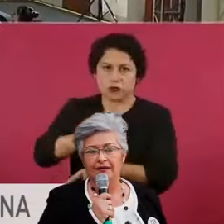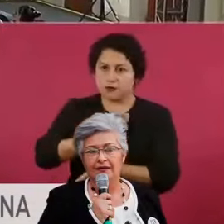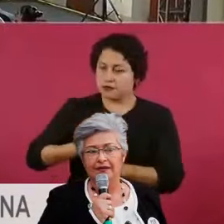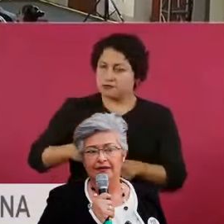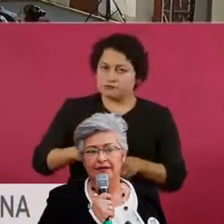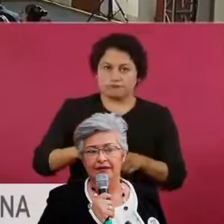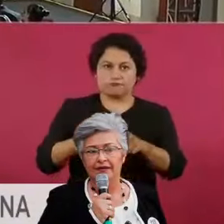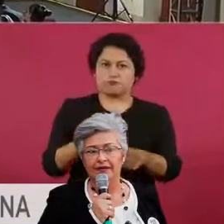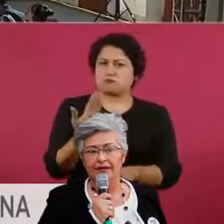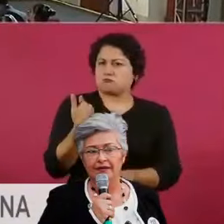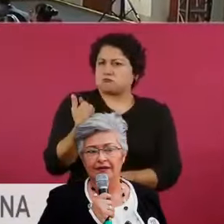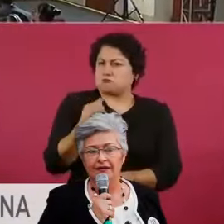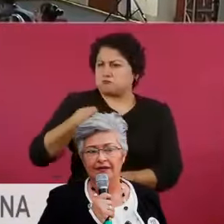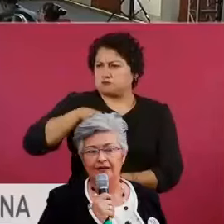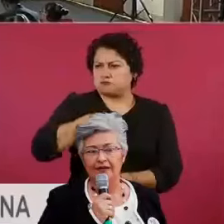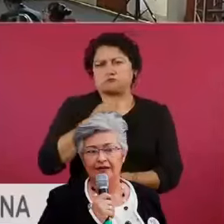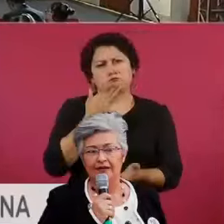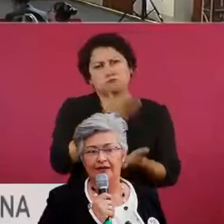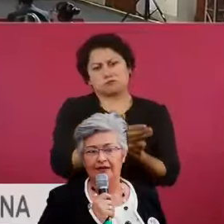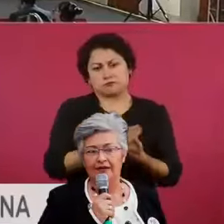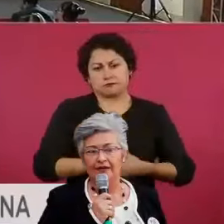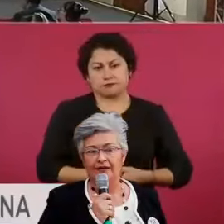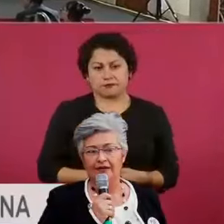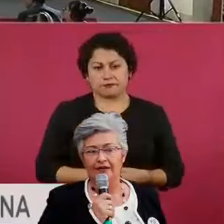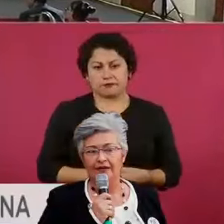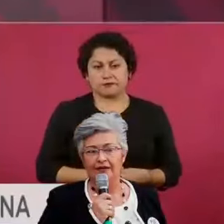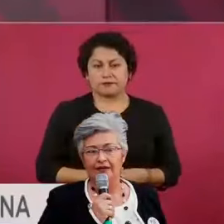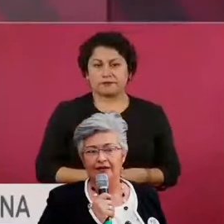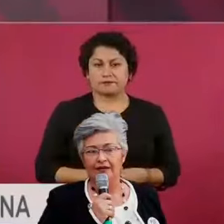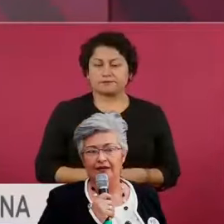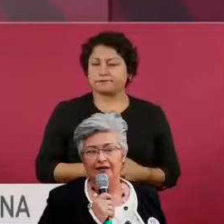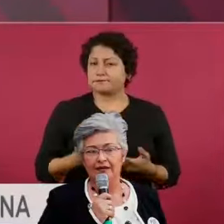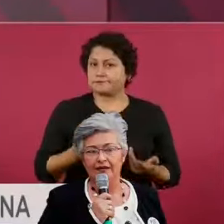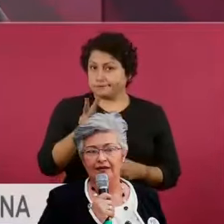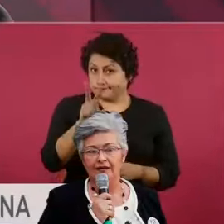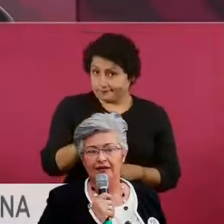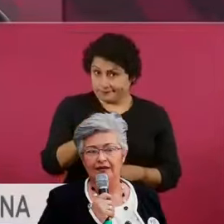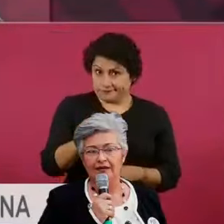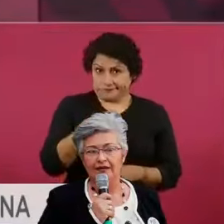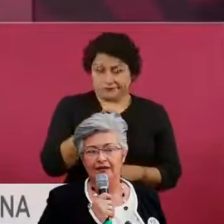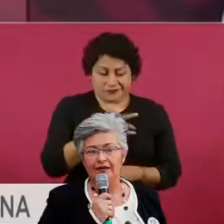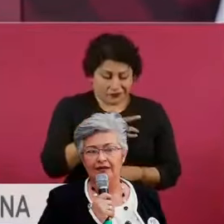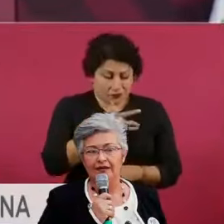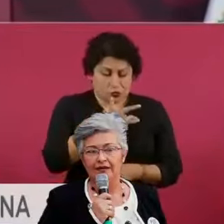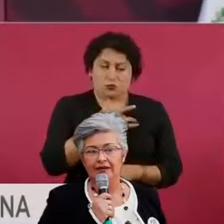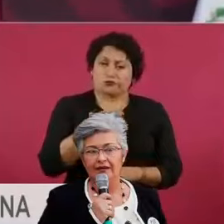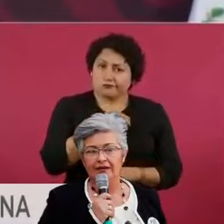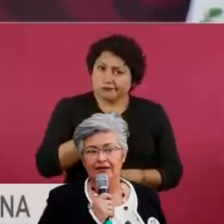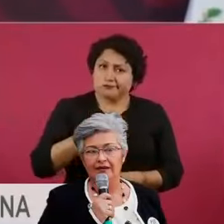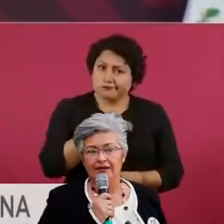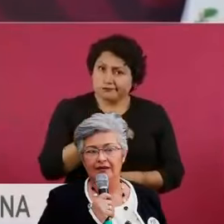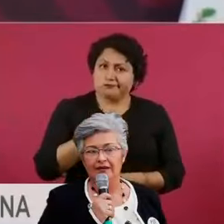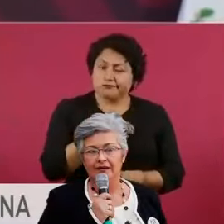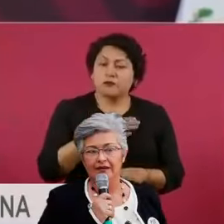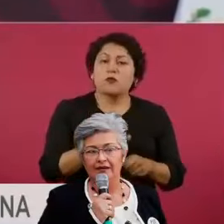imponer también en el Poder Judicial de la Federación. Personas sumisas, obedientes y que hagan lo que les ordenen. Y es